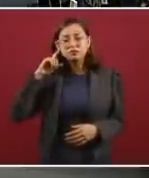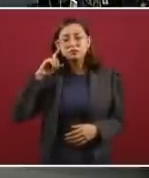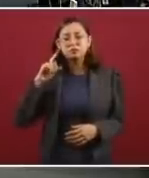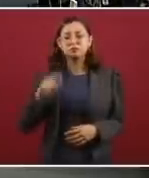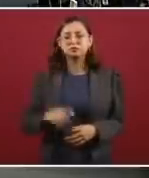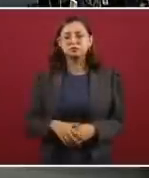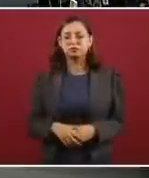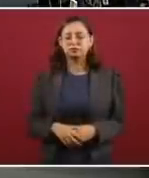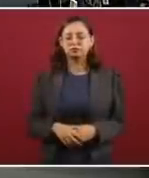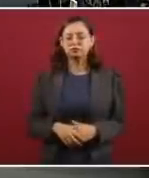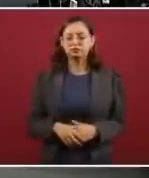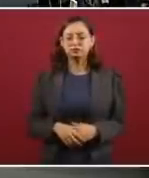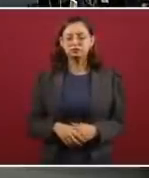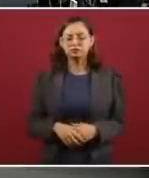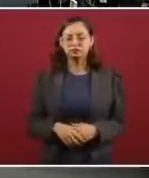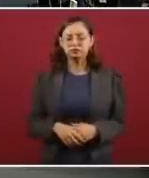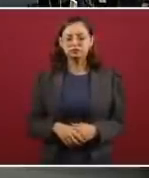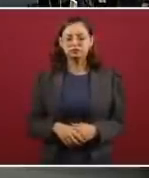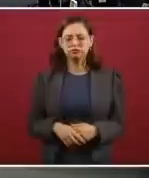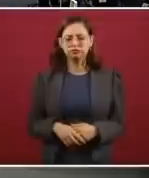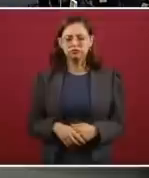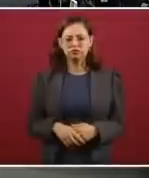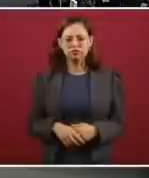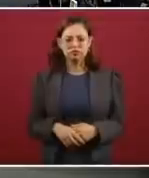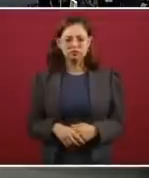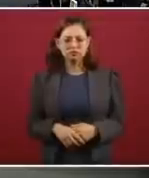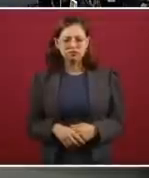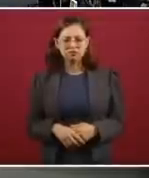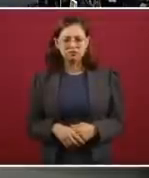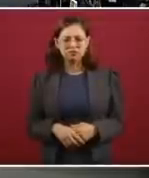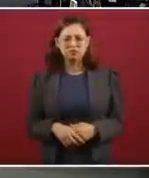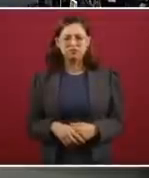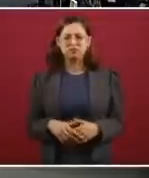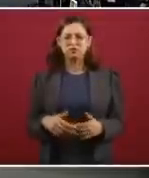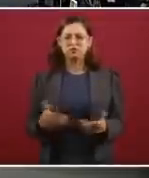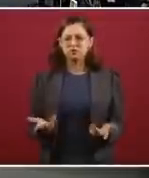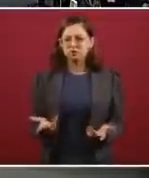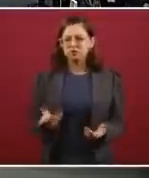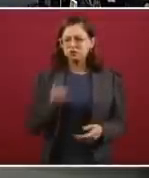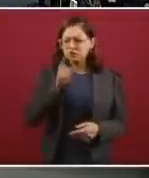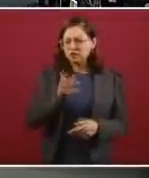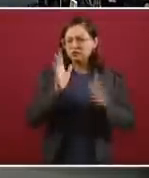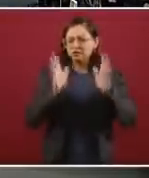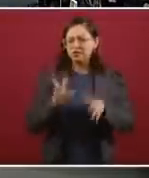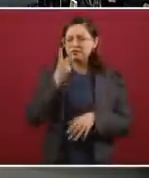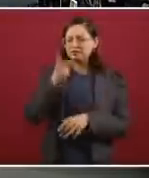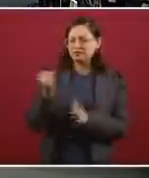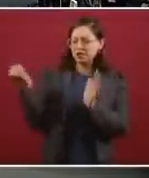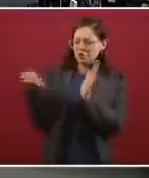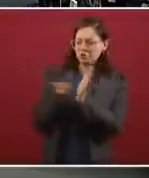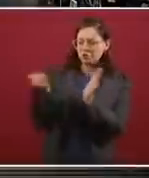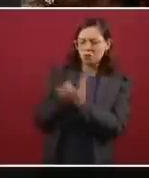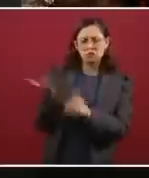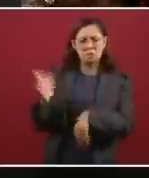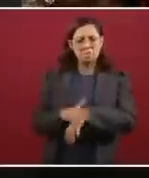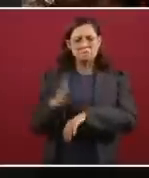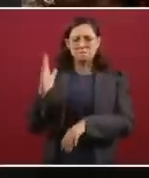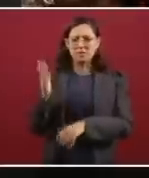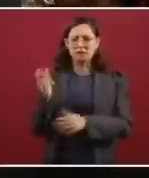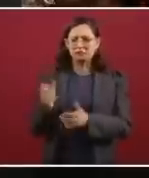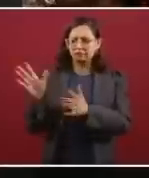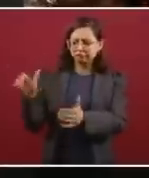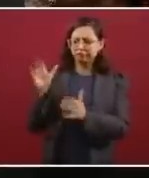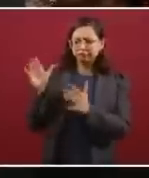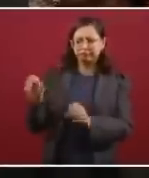para eficientar la recaudación, presidente, porque no va a haber impuestos, ya lo ha dejado muy claro, pero ahora que hay una gran responsabilidad en el SAT